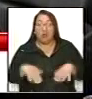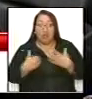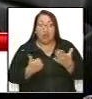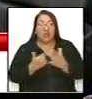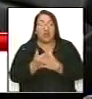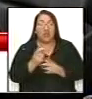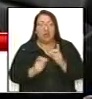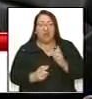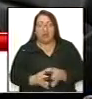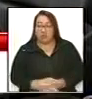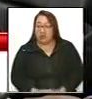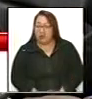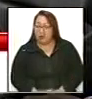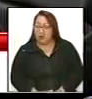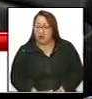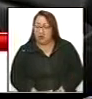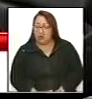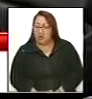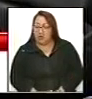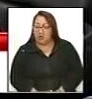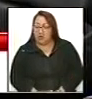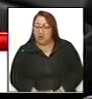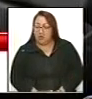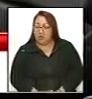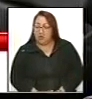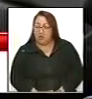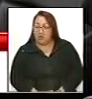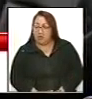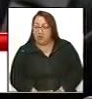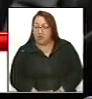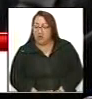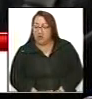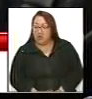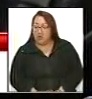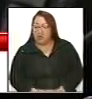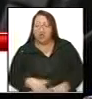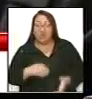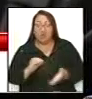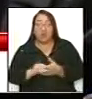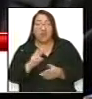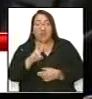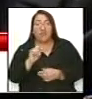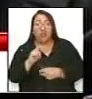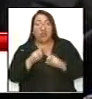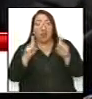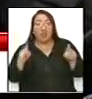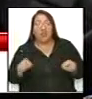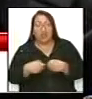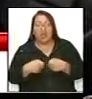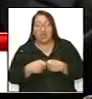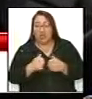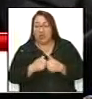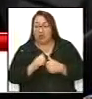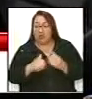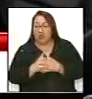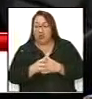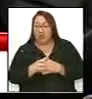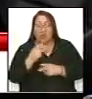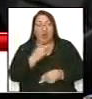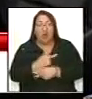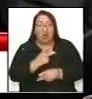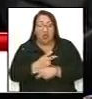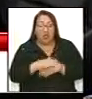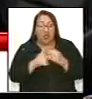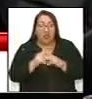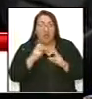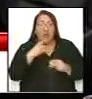¿no? Y finalmente también se podría implementar un mecanismo virtual en el ámbito de las medidas cautelares que son de carácter